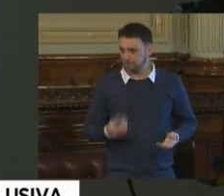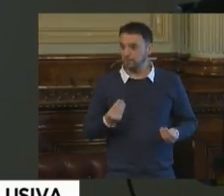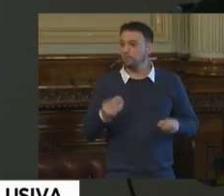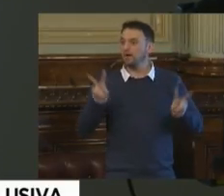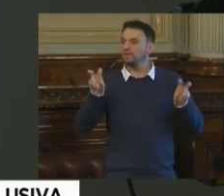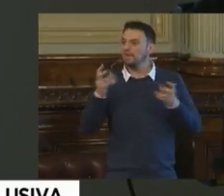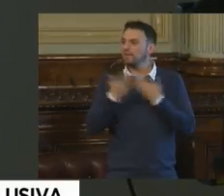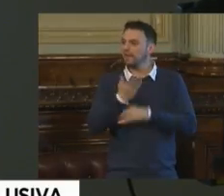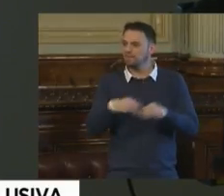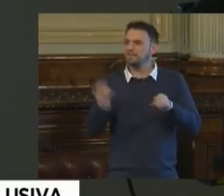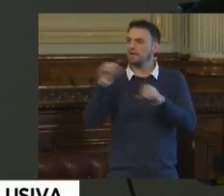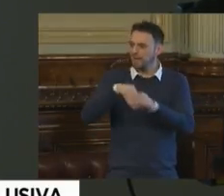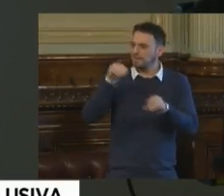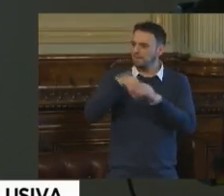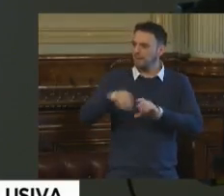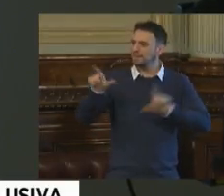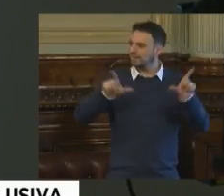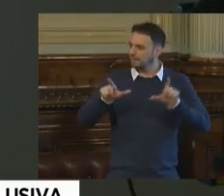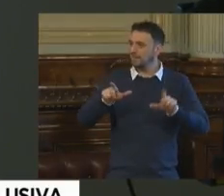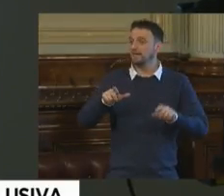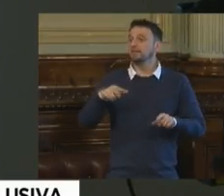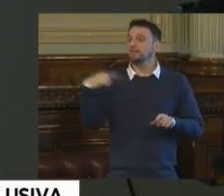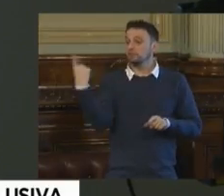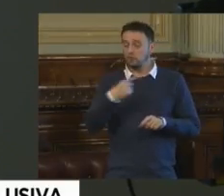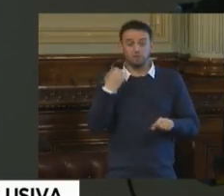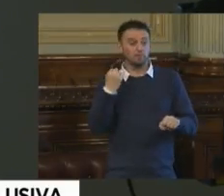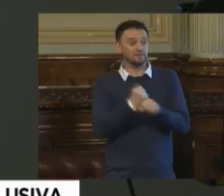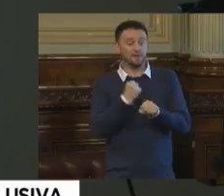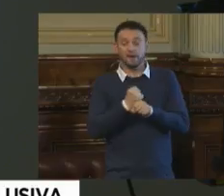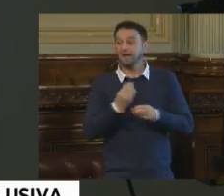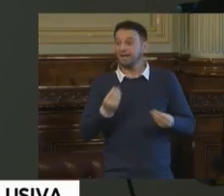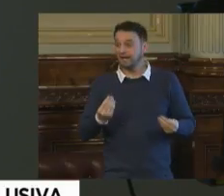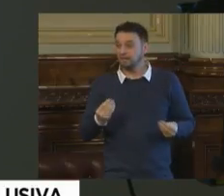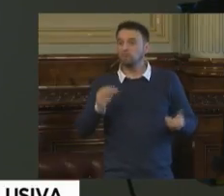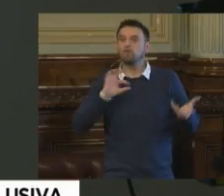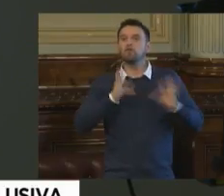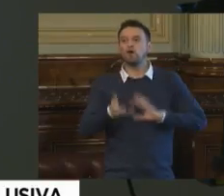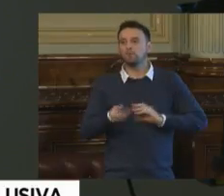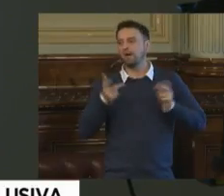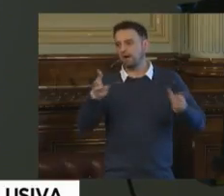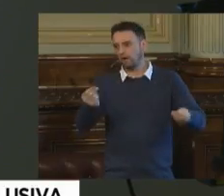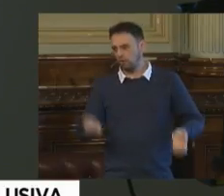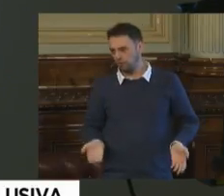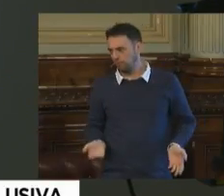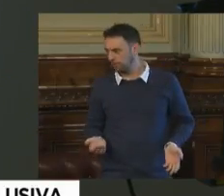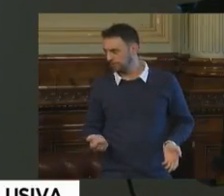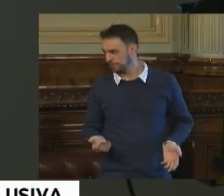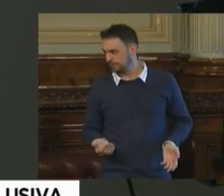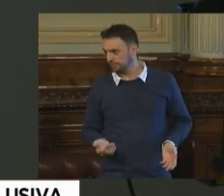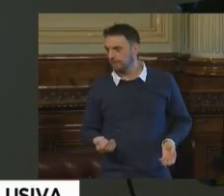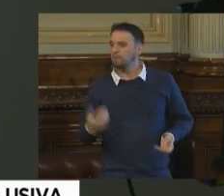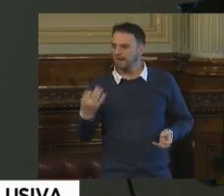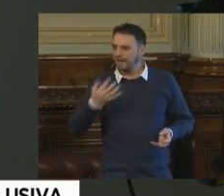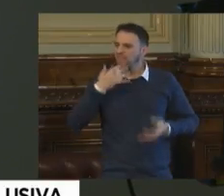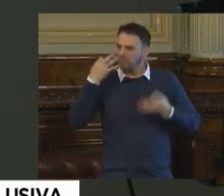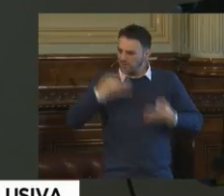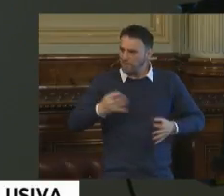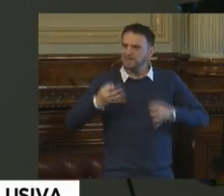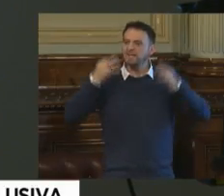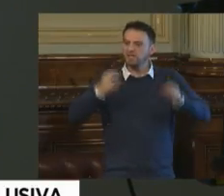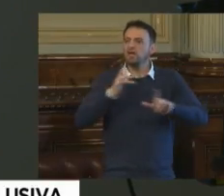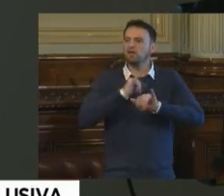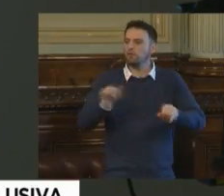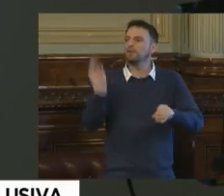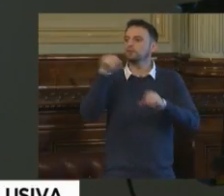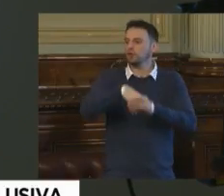de la temática de discapacidad lo que tenemos que trabajar conjuntamente es el enfoque para poder llegar verdaderamente a